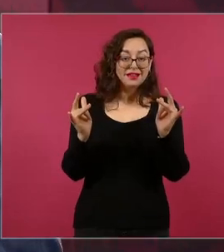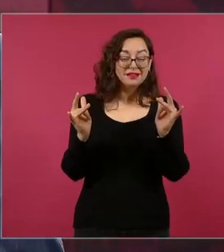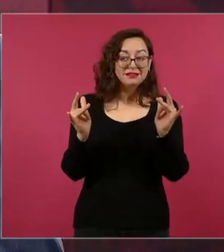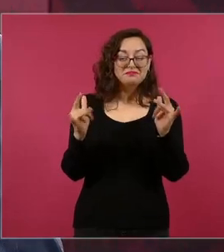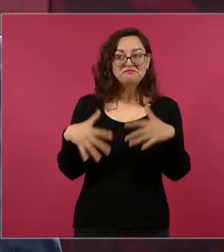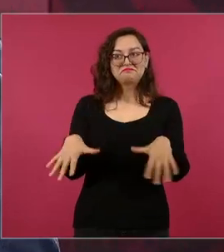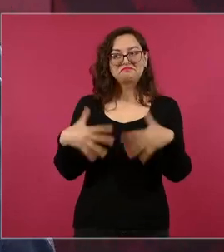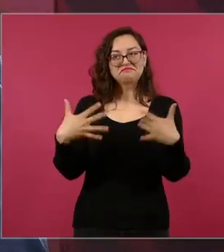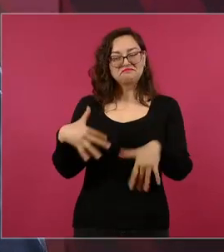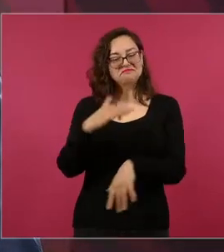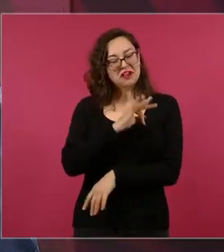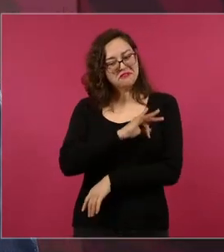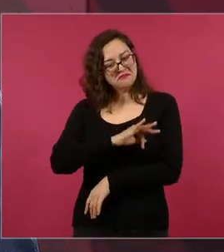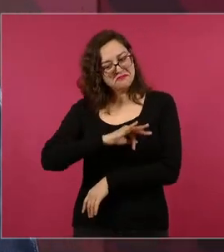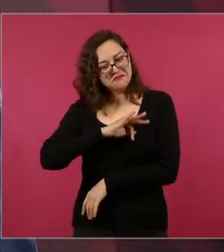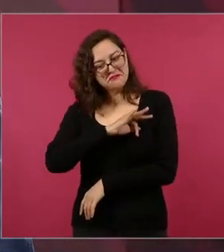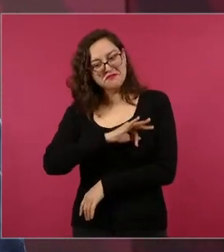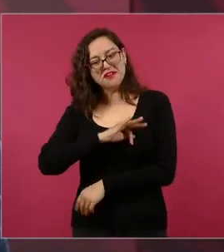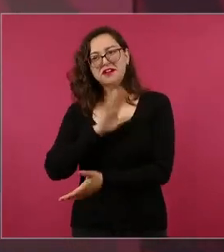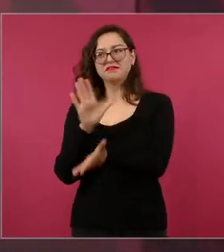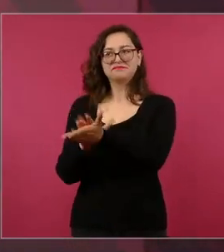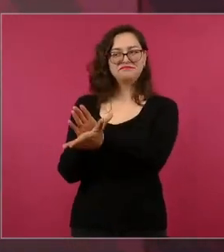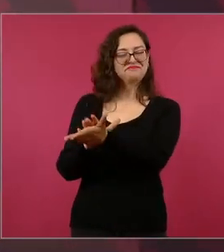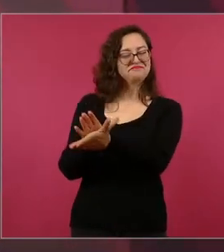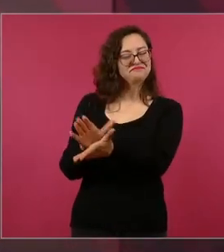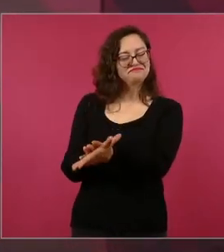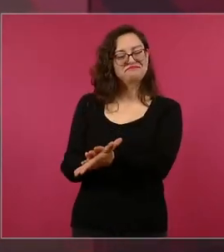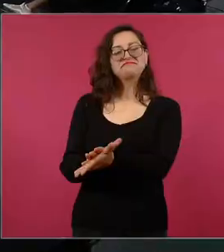sucedió ayer. ¿No tienes ahí